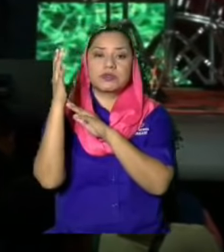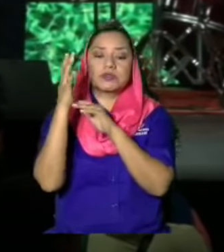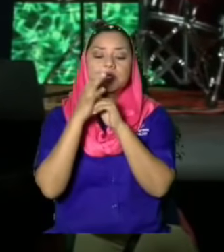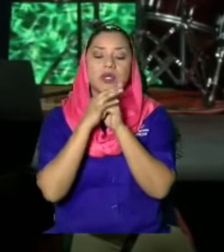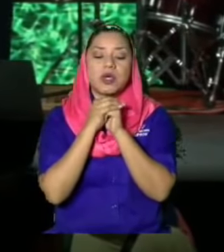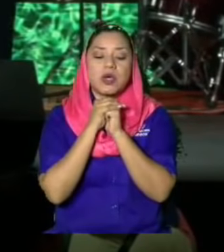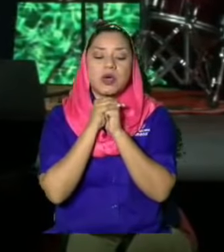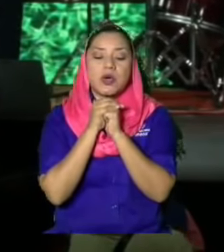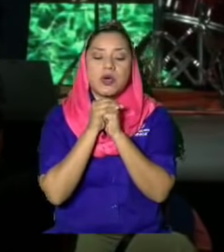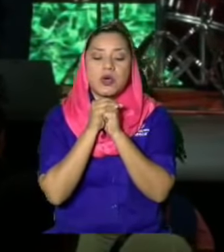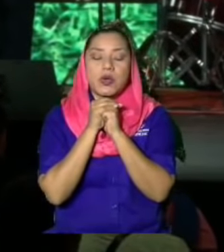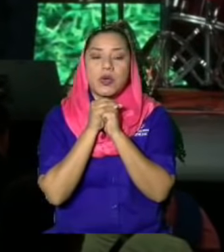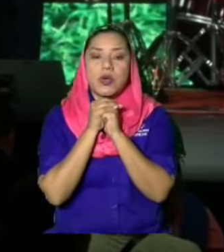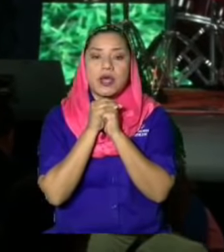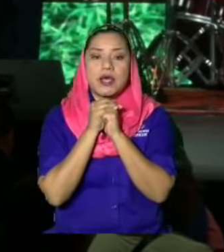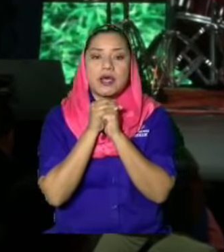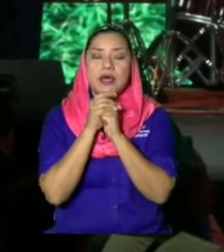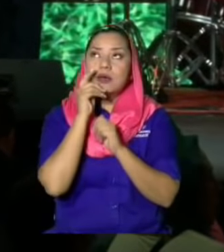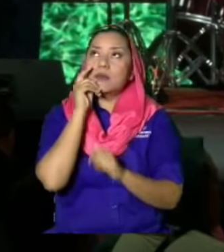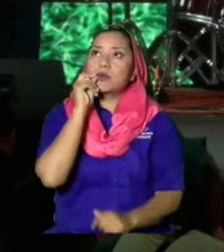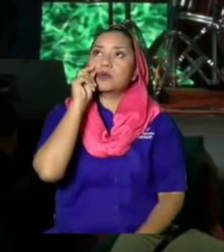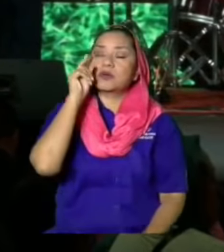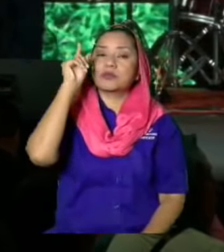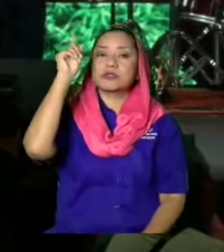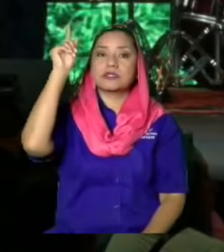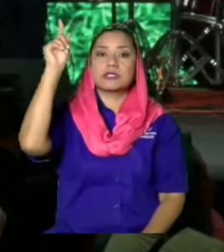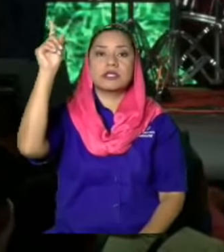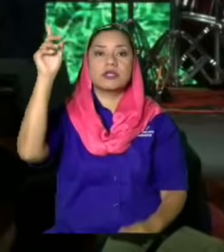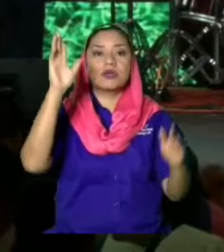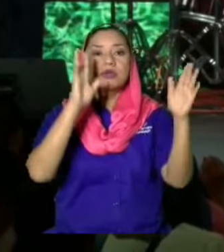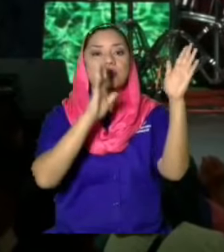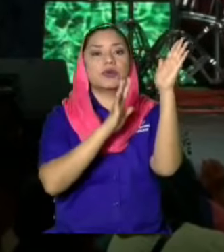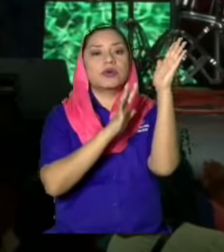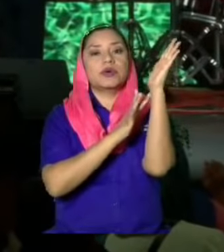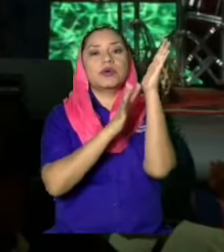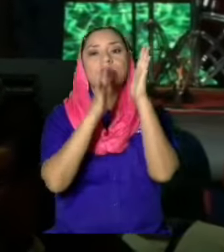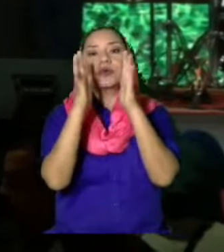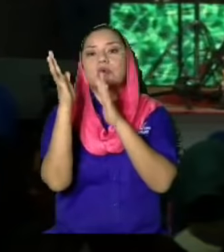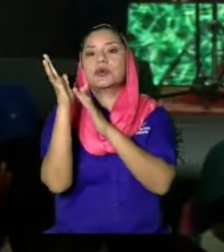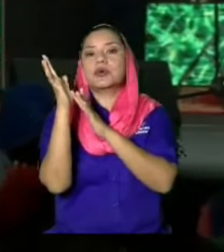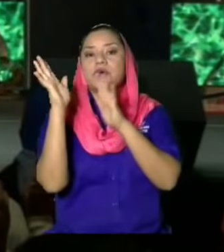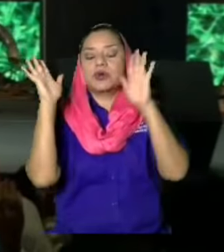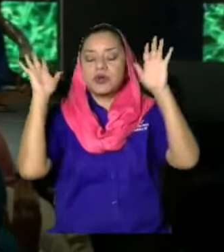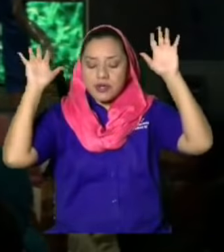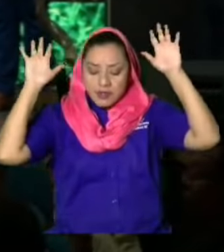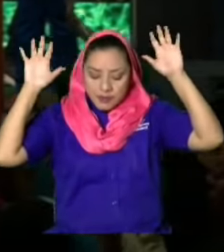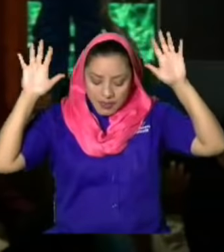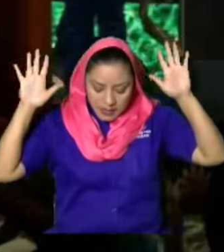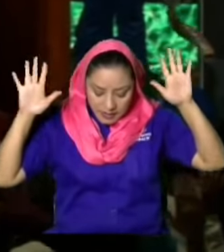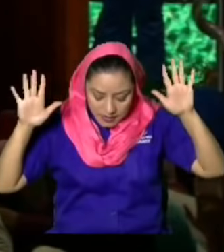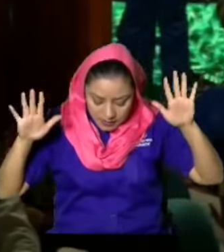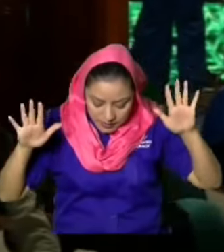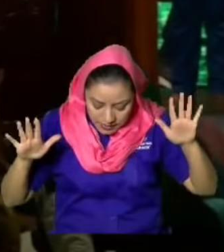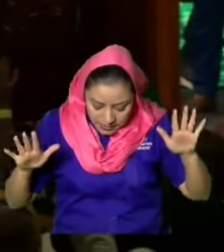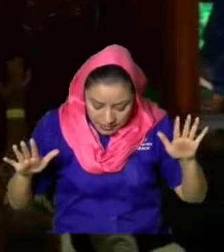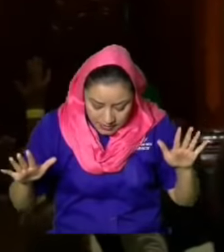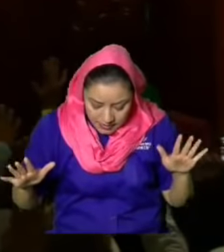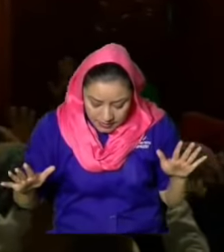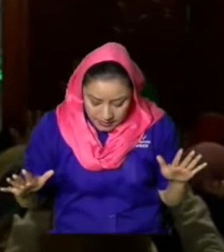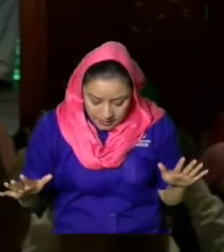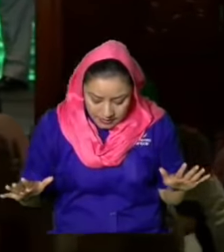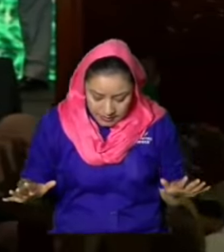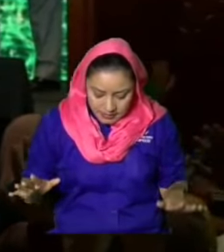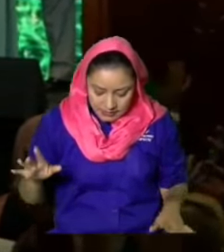al cielo y empieza a orar. Empieza a orar. Empieza a orar. Empieza a orar. Empieza a orar. Empieza a orar. Empieza a